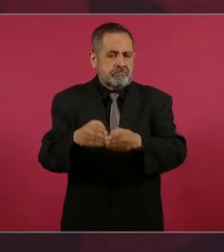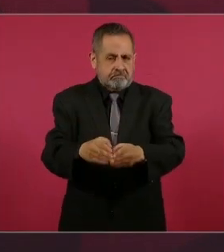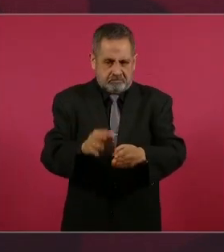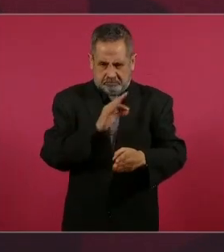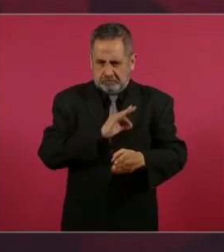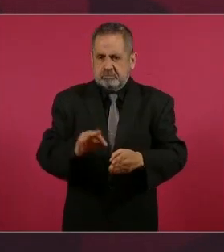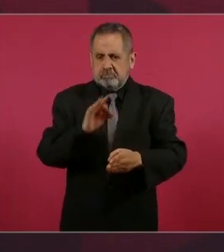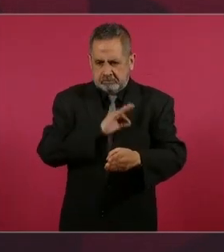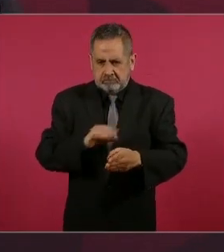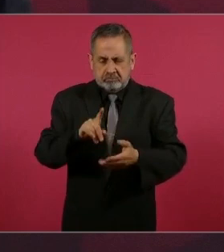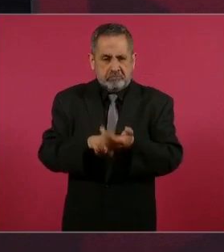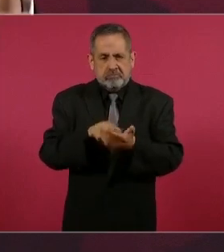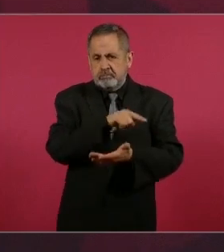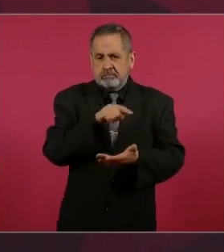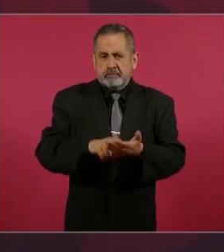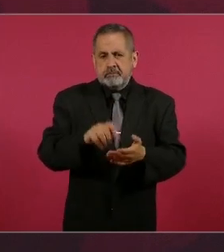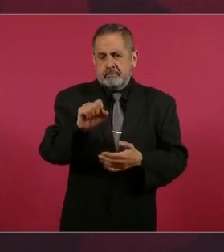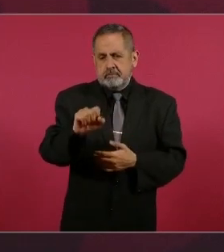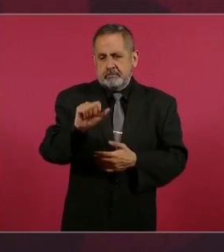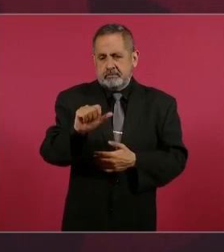barcos enormes